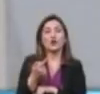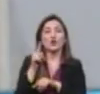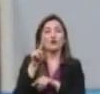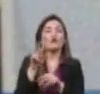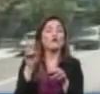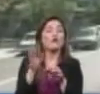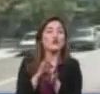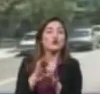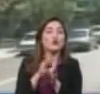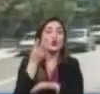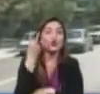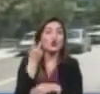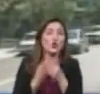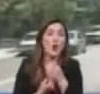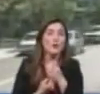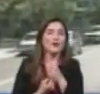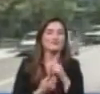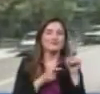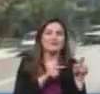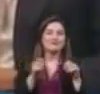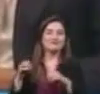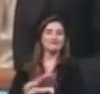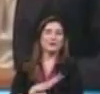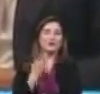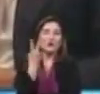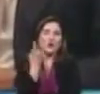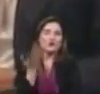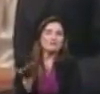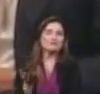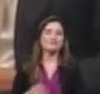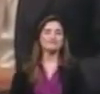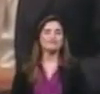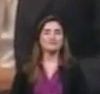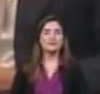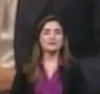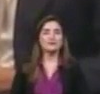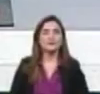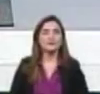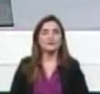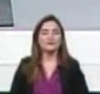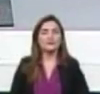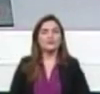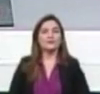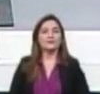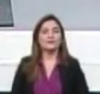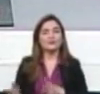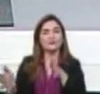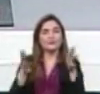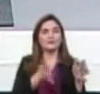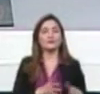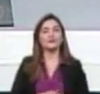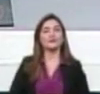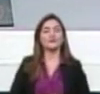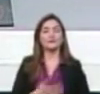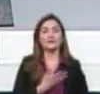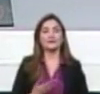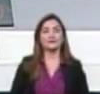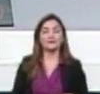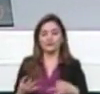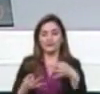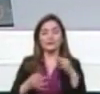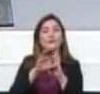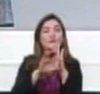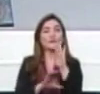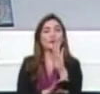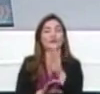de funciones entre la Contraloría y Semplades. Carlos Acoto, 24 horas. A propósito, el presidente de la Corte